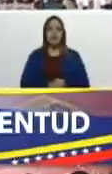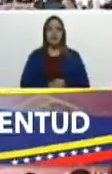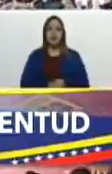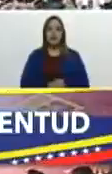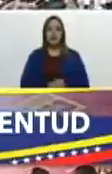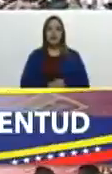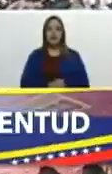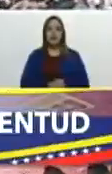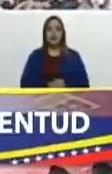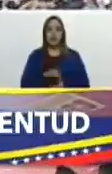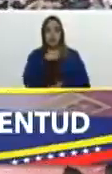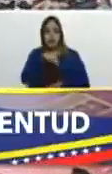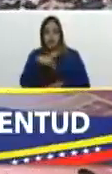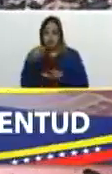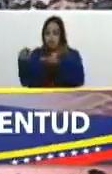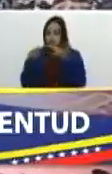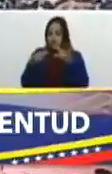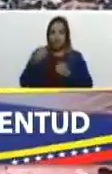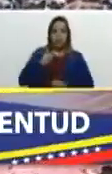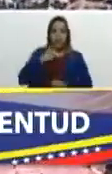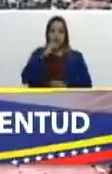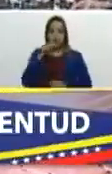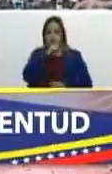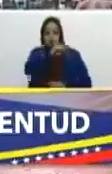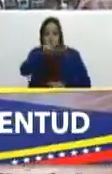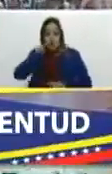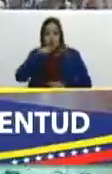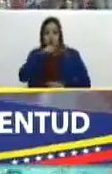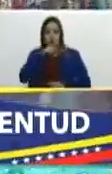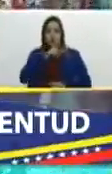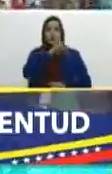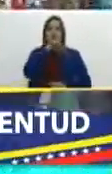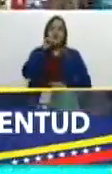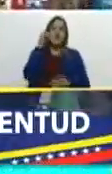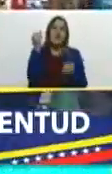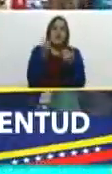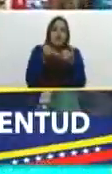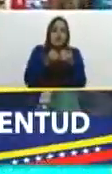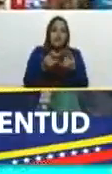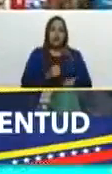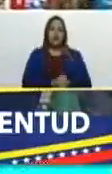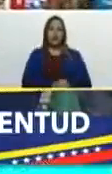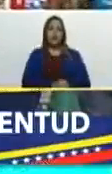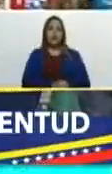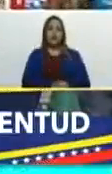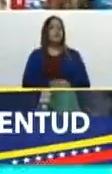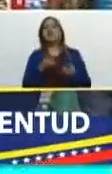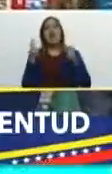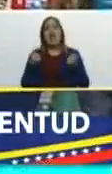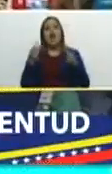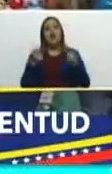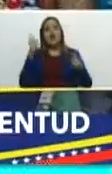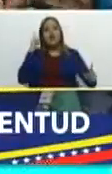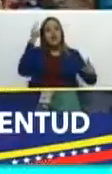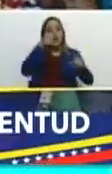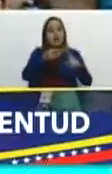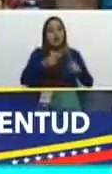para nosotros recibir las denuncias de ustedes con nombre y apellido y actuar